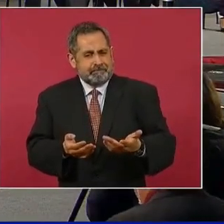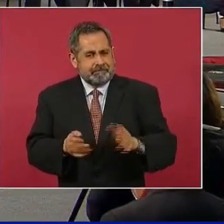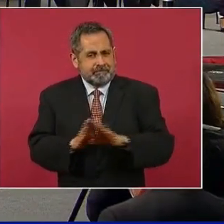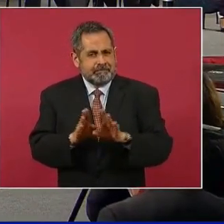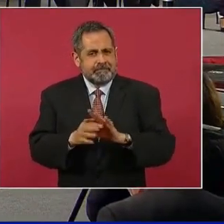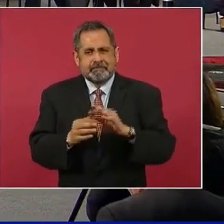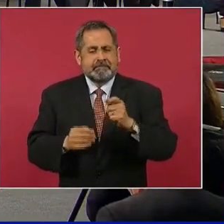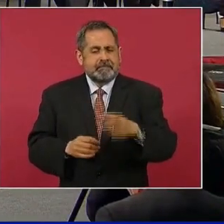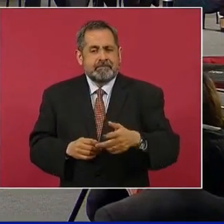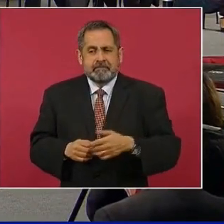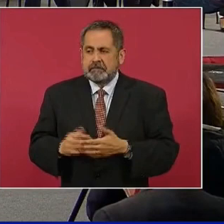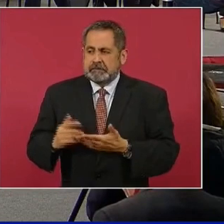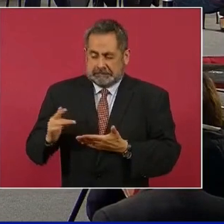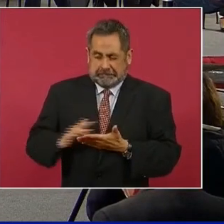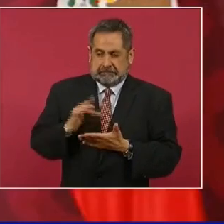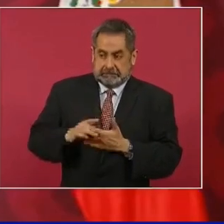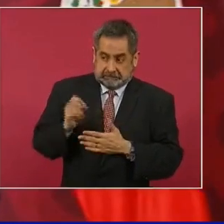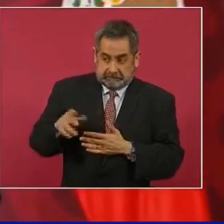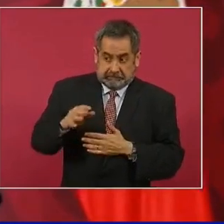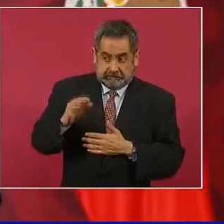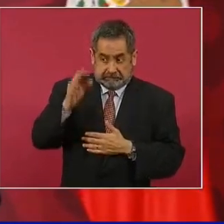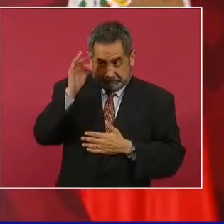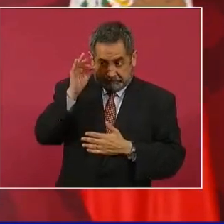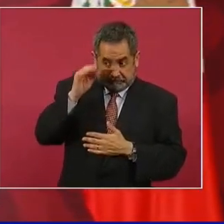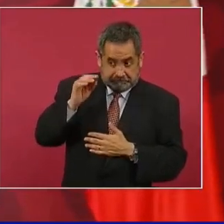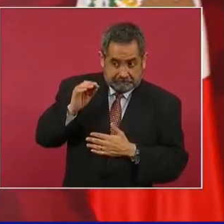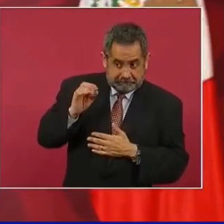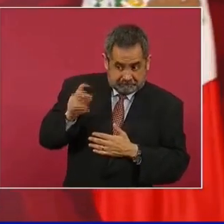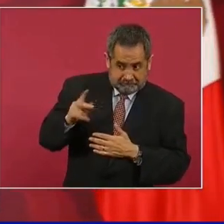de apoyo para legitimarse.